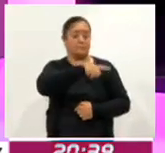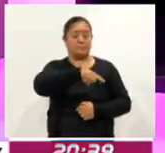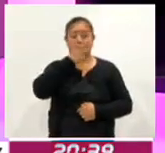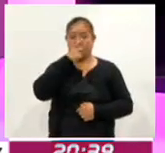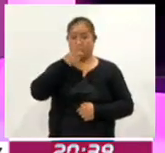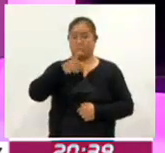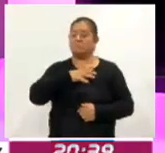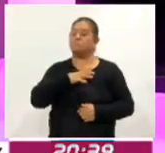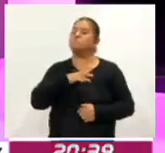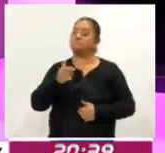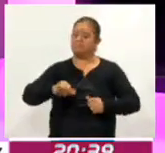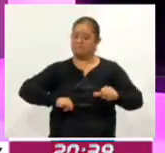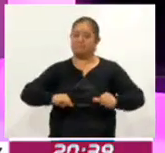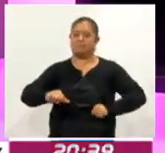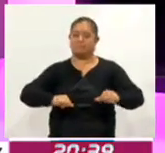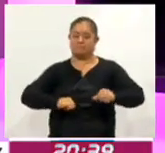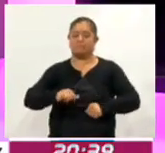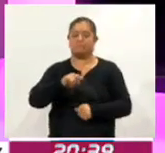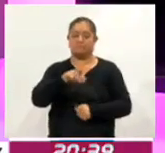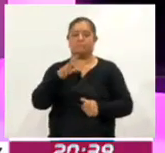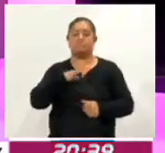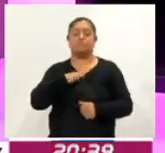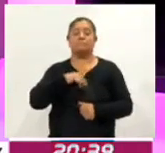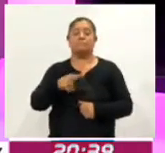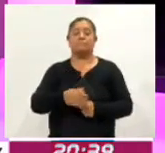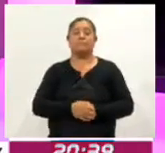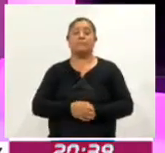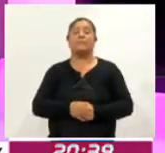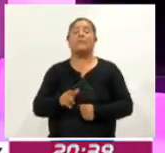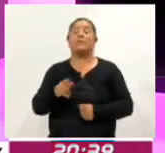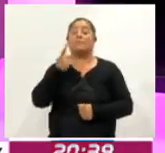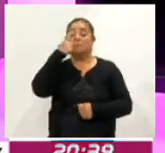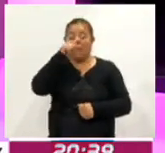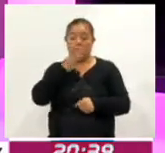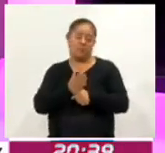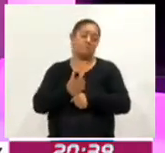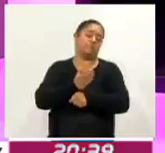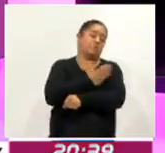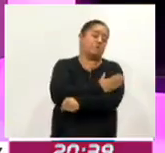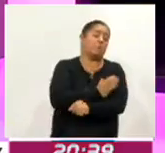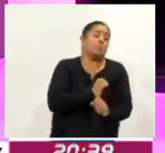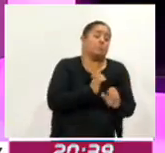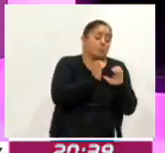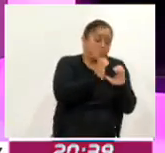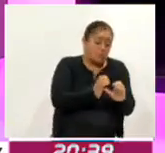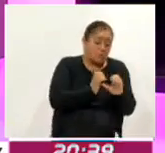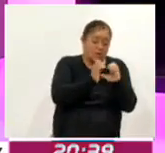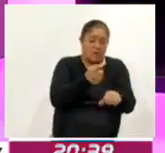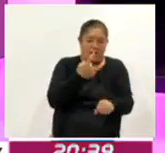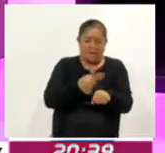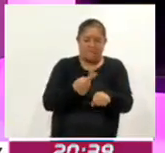actividades que realiza, sobre todo en torno a la prevención de enfermedades